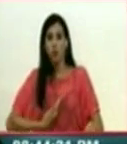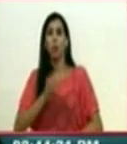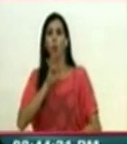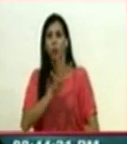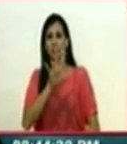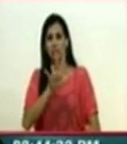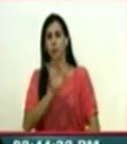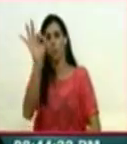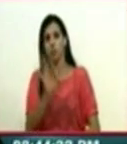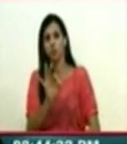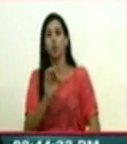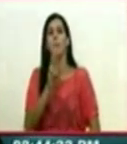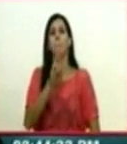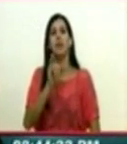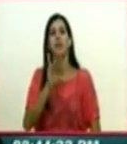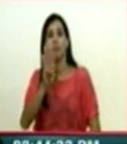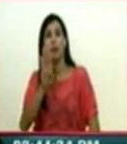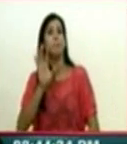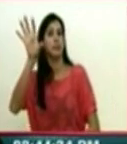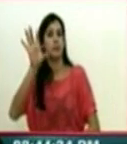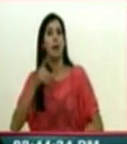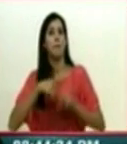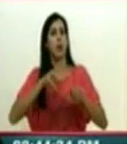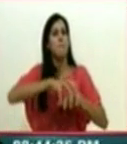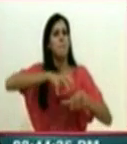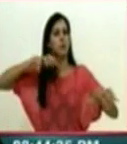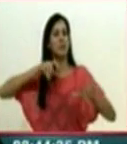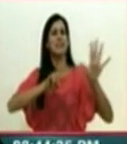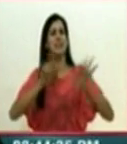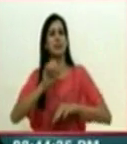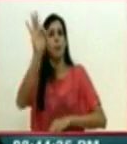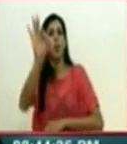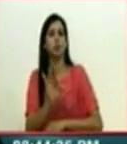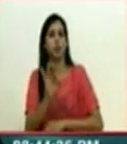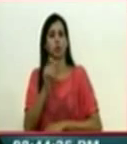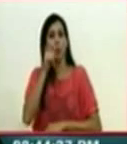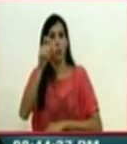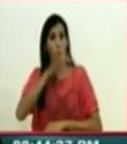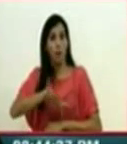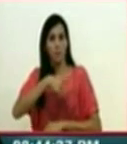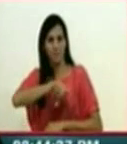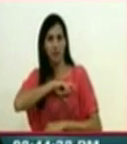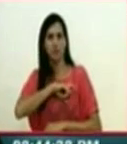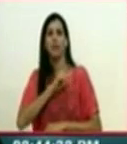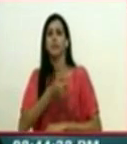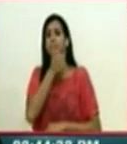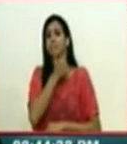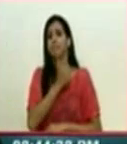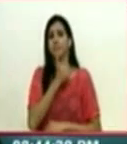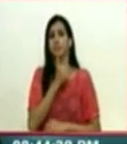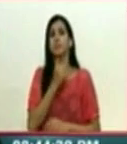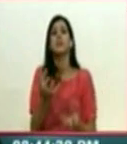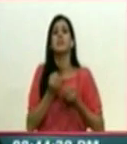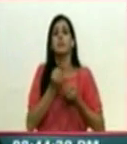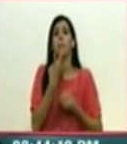Producto Interno Bruto del país. Mientras que la gran mayoría del 60% del pueblo español tiene que conformarse con